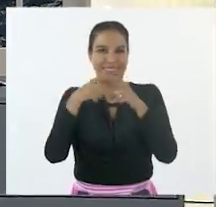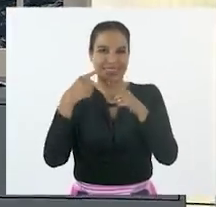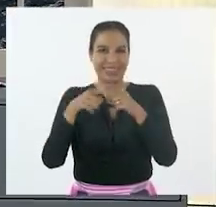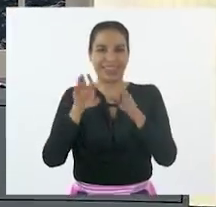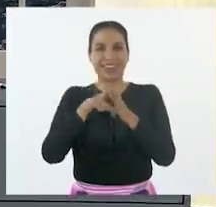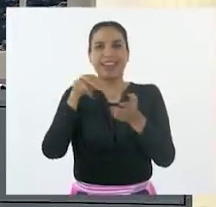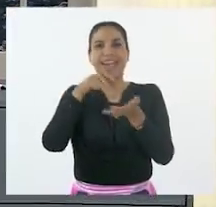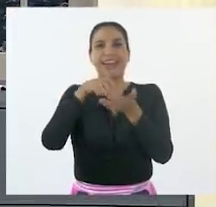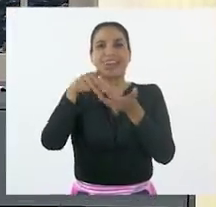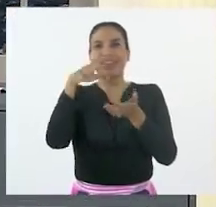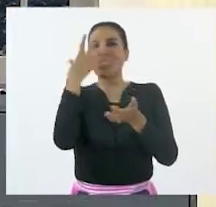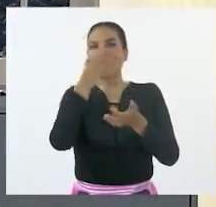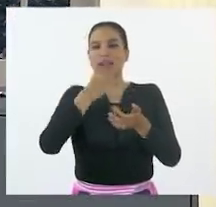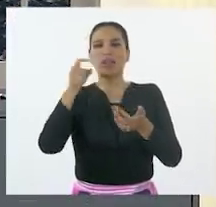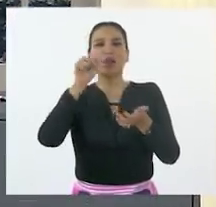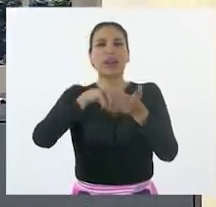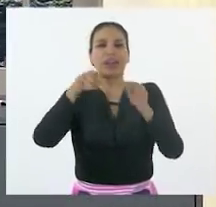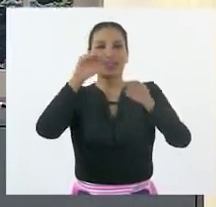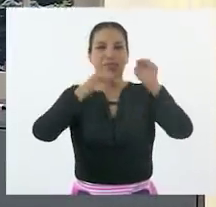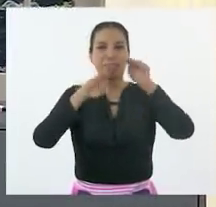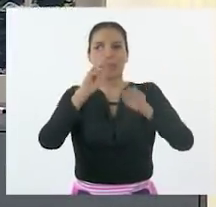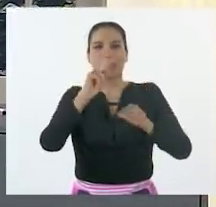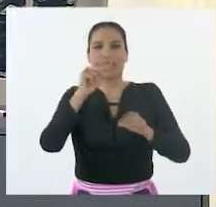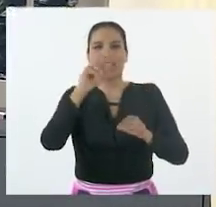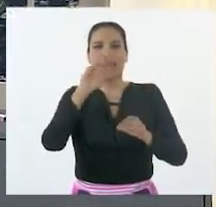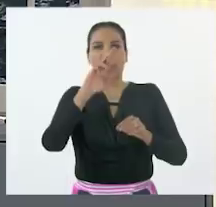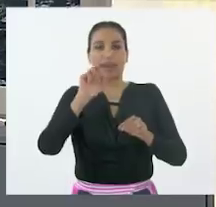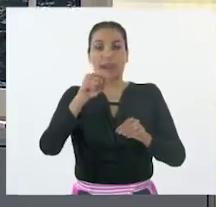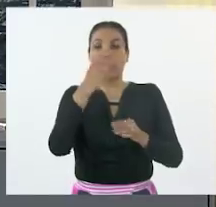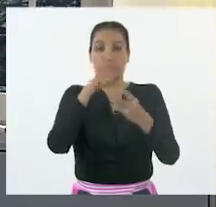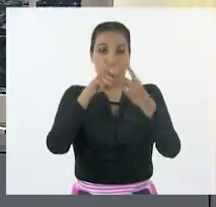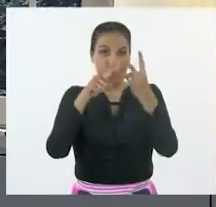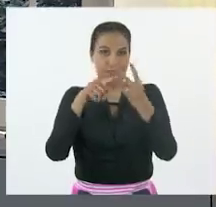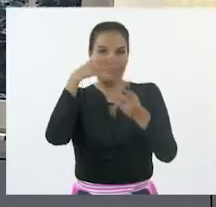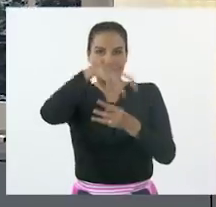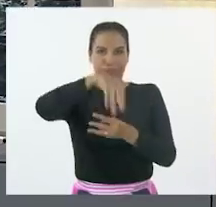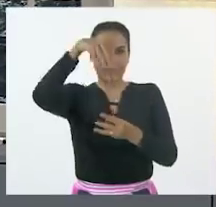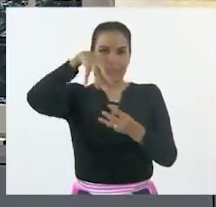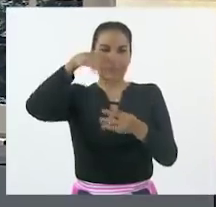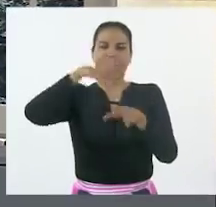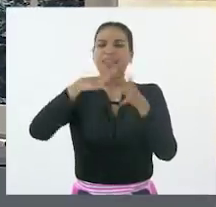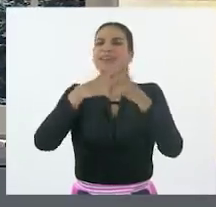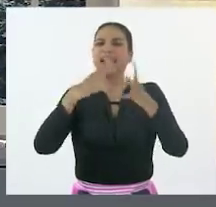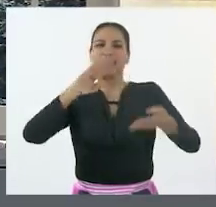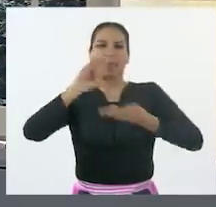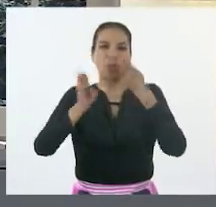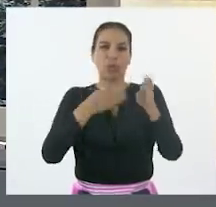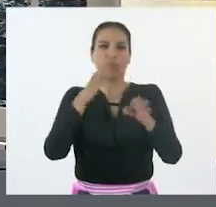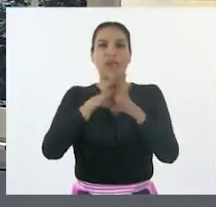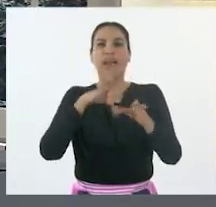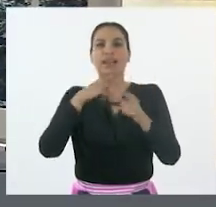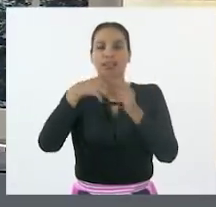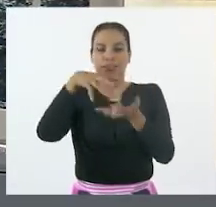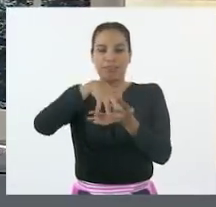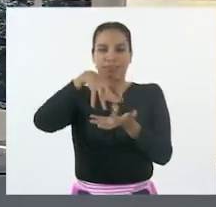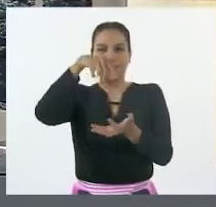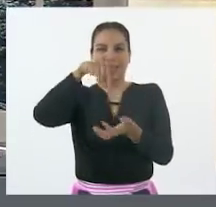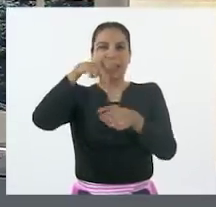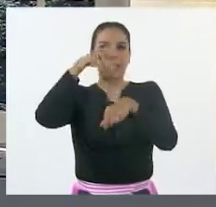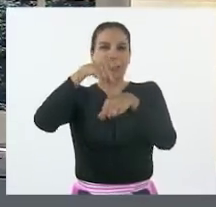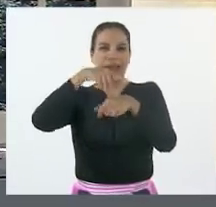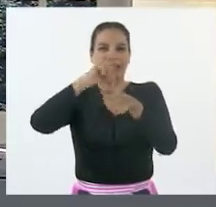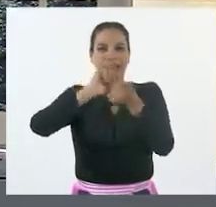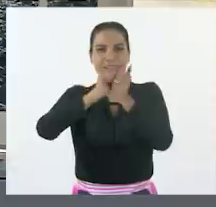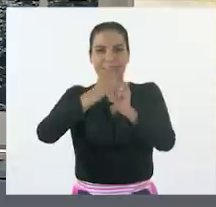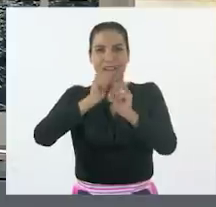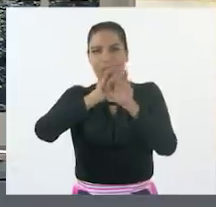es caminar por su afamada Peña de Bernal, uno de los 3 monolitos más grandes del mundo, formado por el magma solidificado